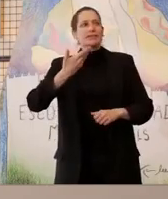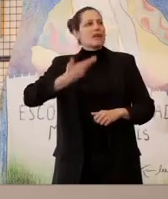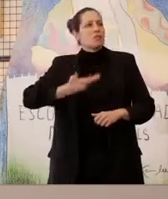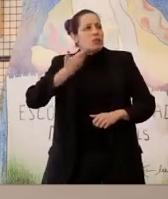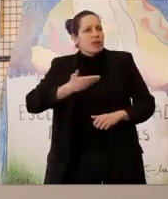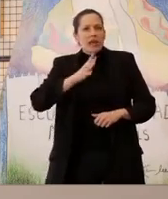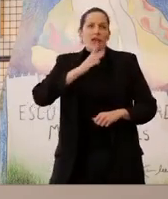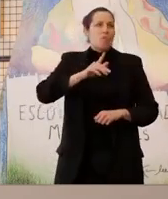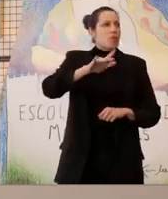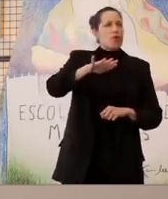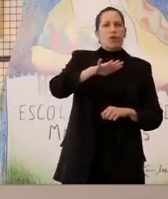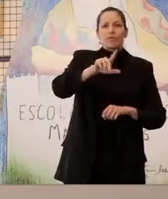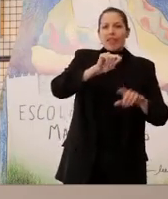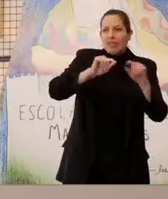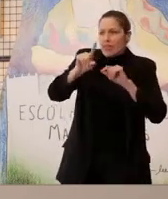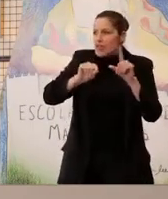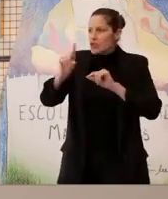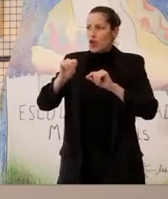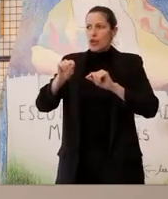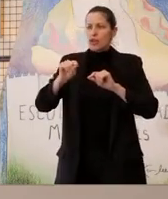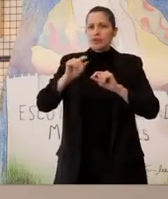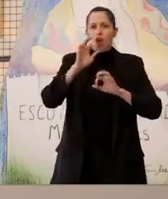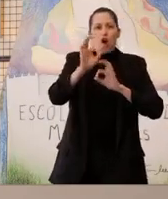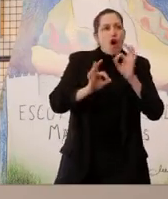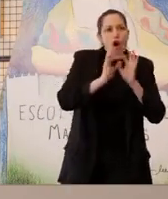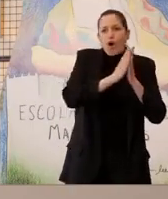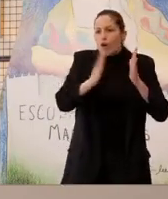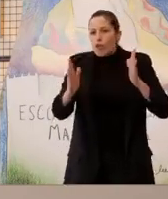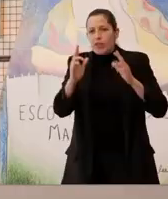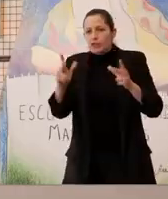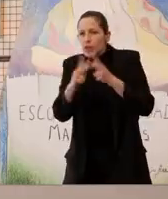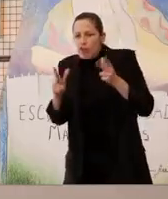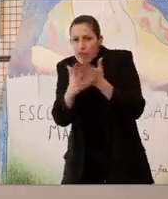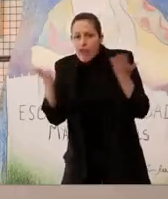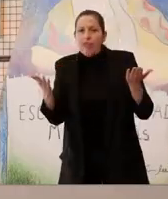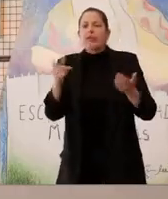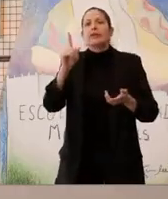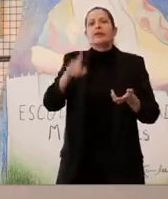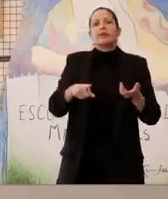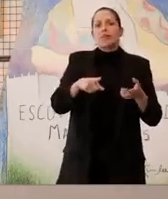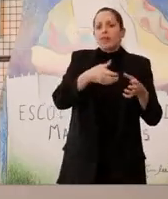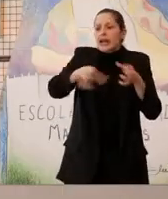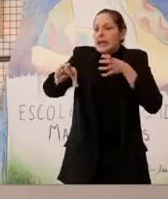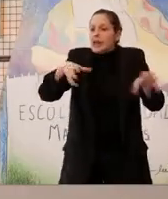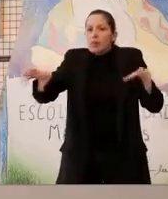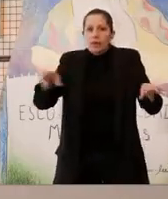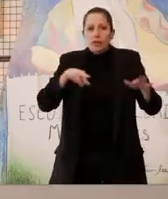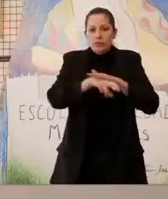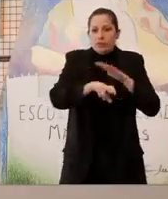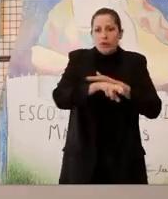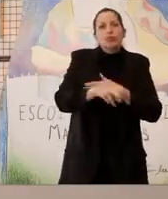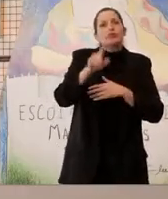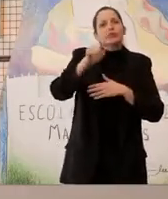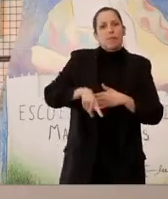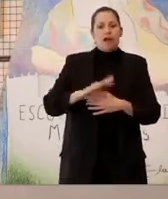sobre Cómo se organiza la sociedad sobre cómo se distribuyen los recursos y por supuesto sobre las vidas de las